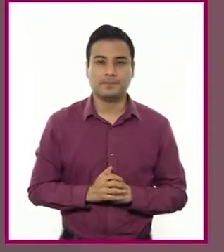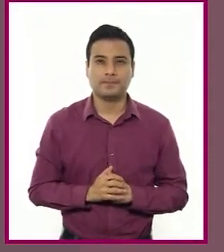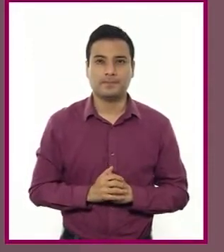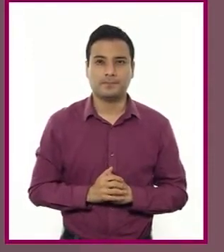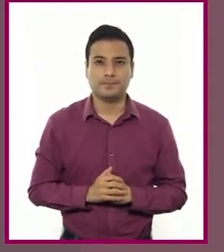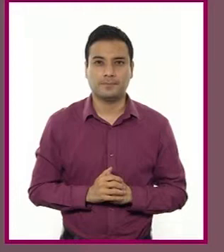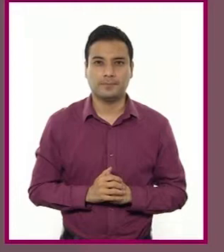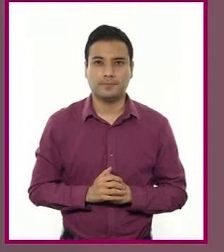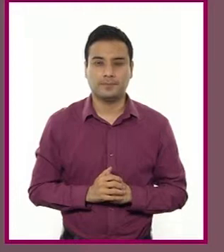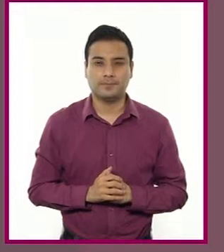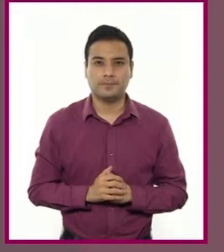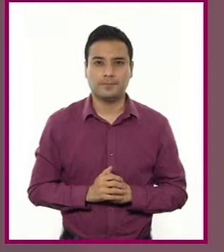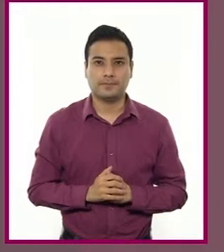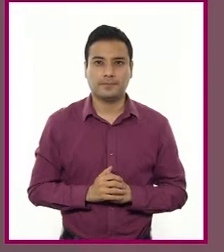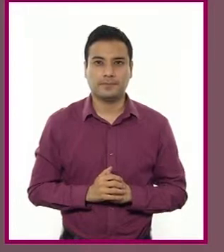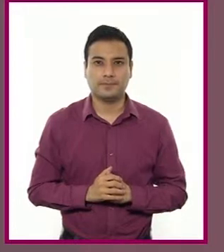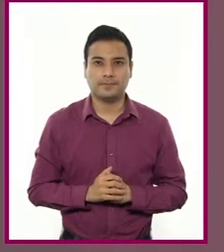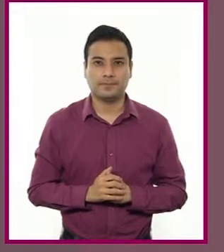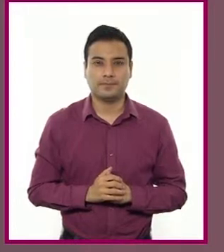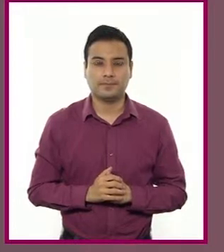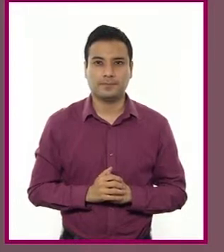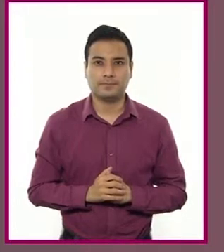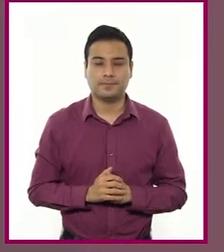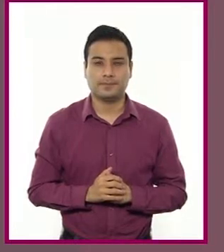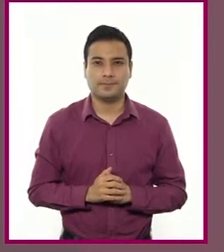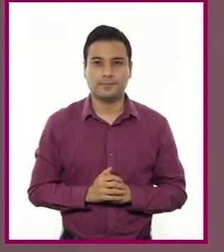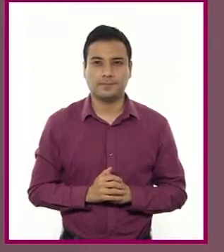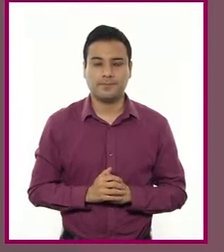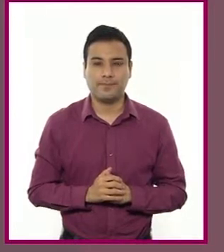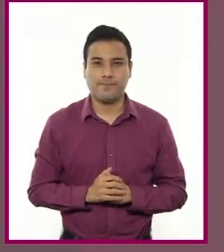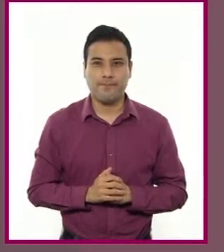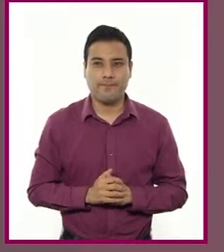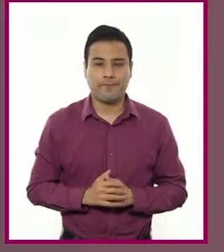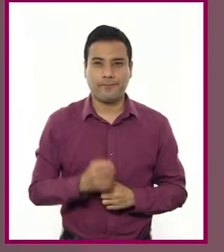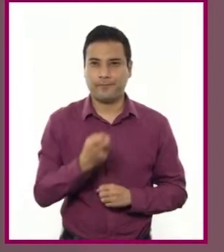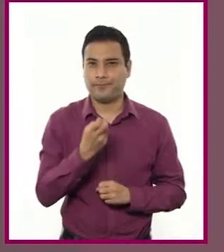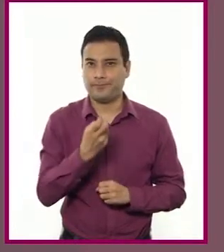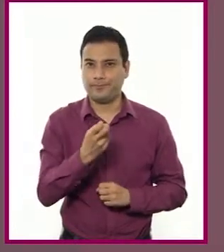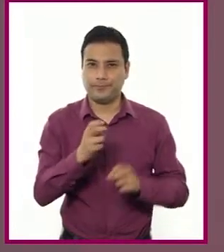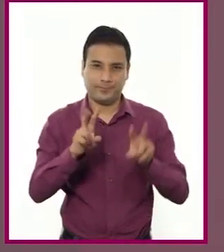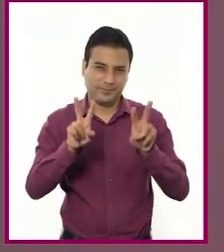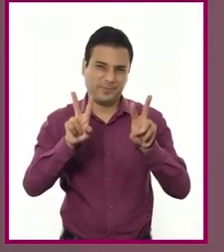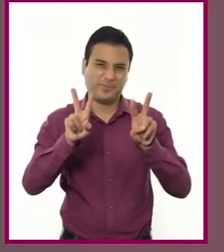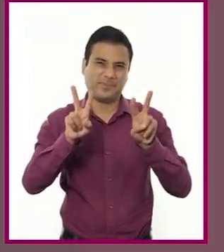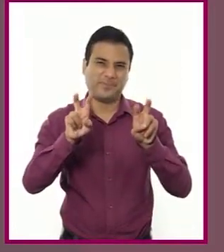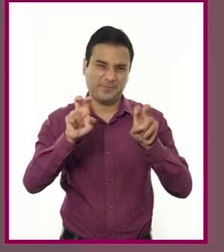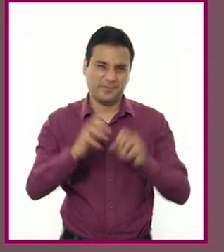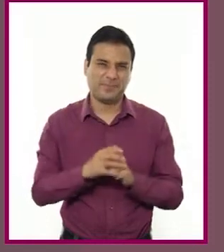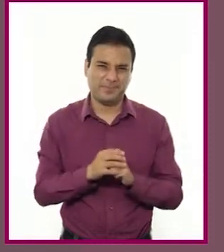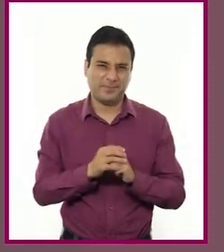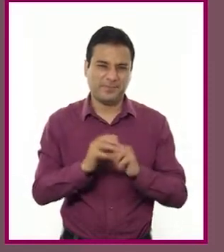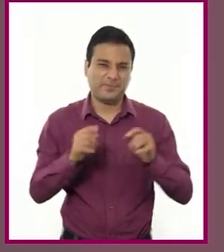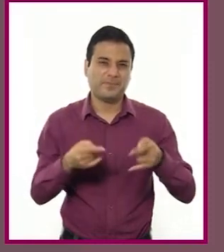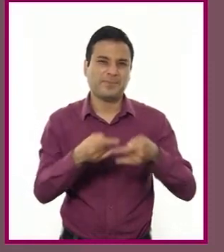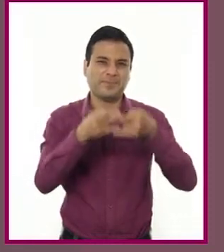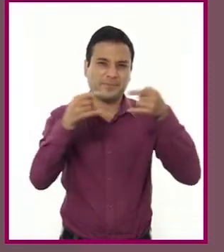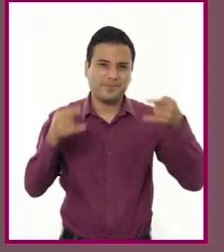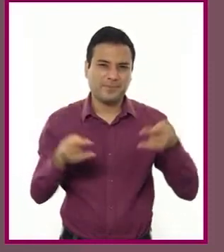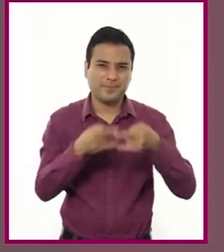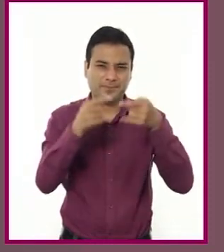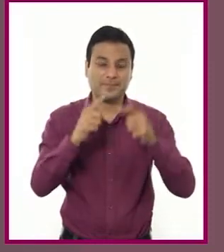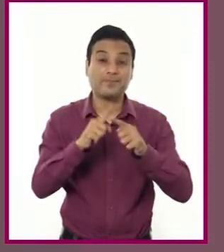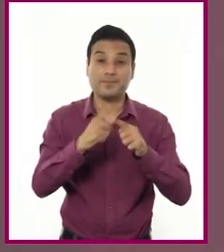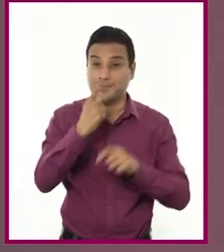Aunque los principales testimonios que tenemos sobre el tema son franciscanos, sabemos que los agustinos y